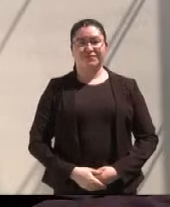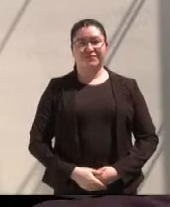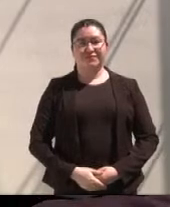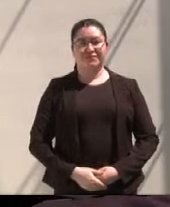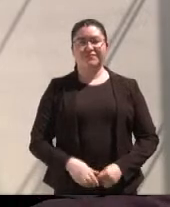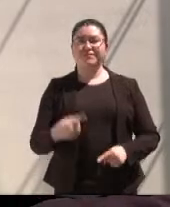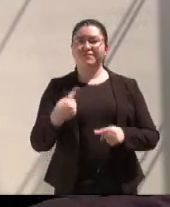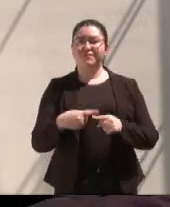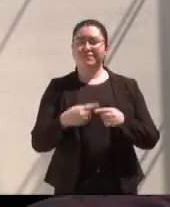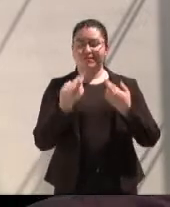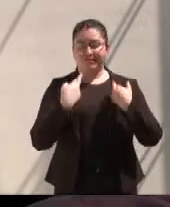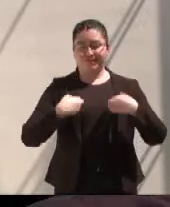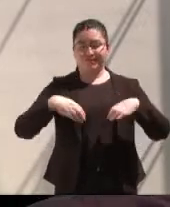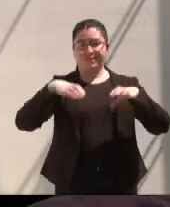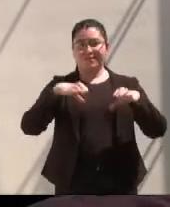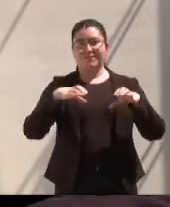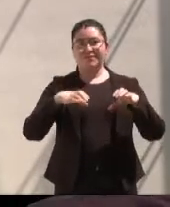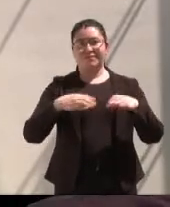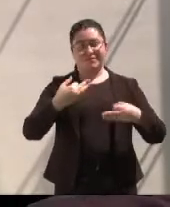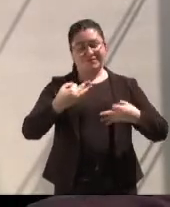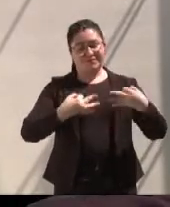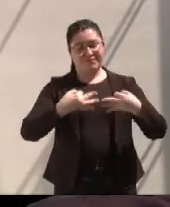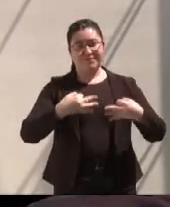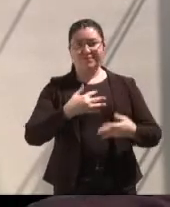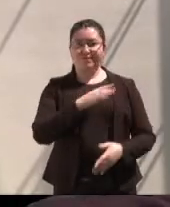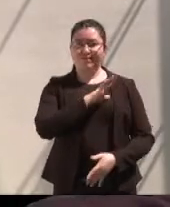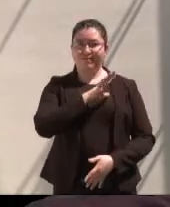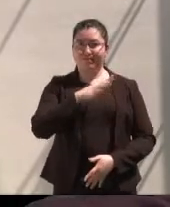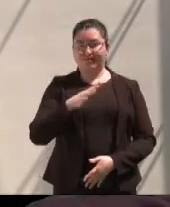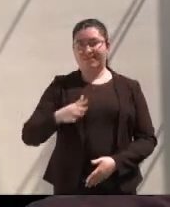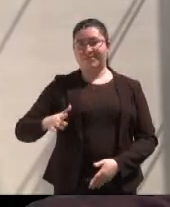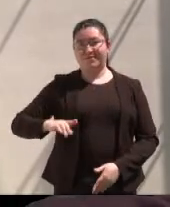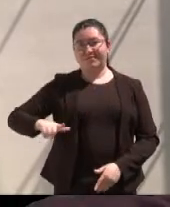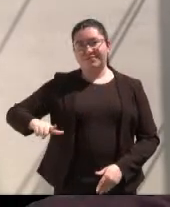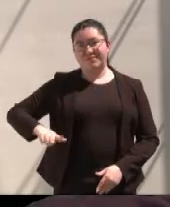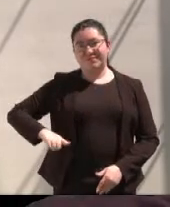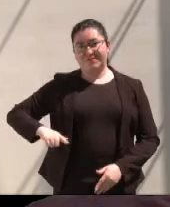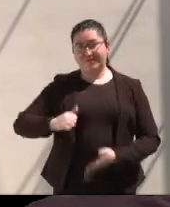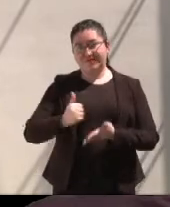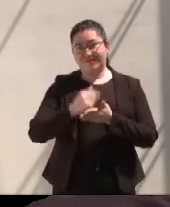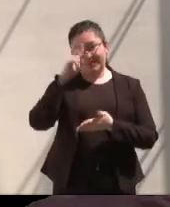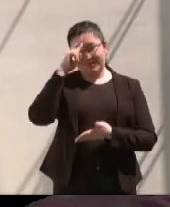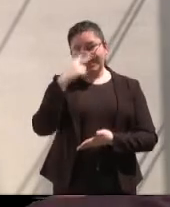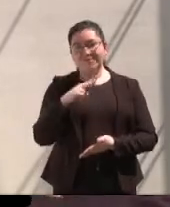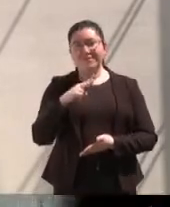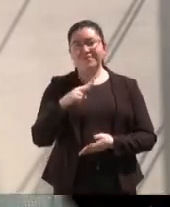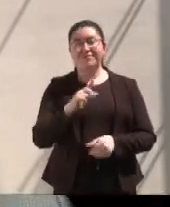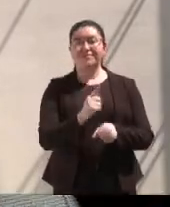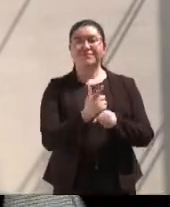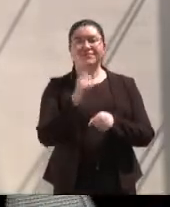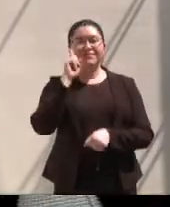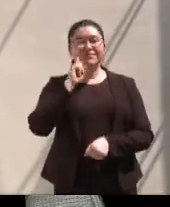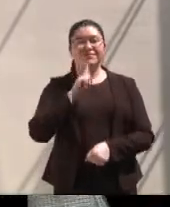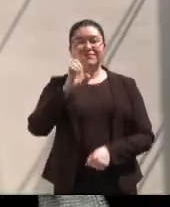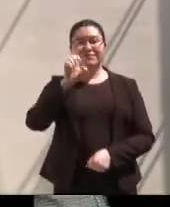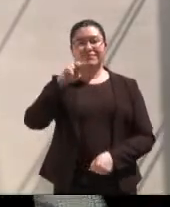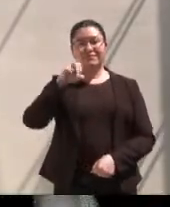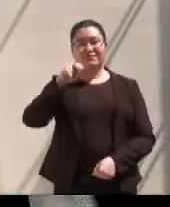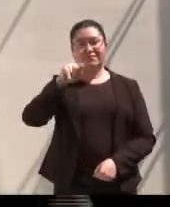Preside este acto la Fiscal General de Justicia de la Ciudad de México, licenciada Ernestina Godoy